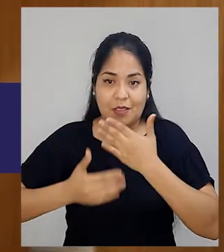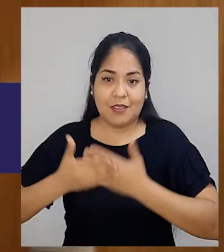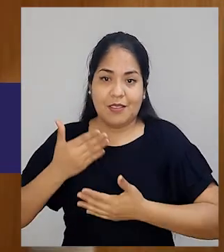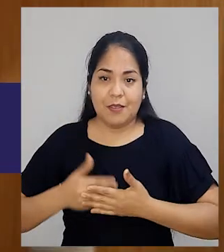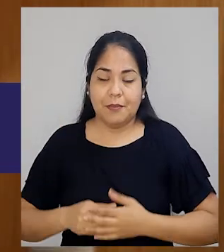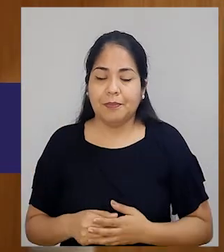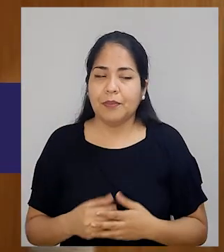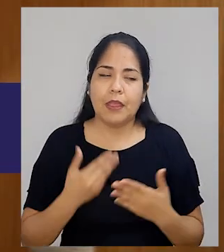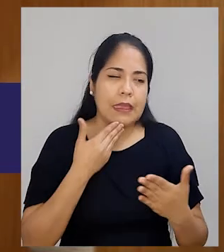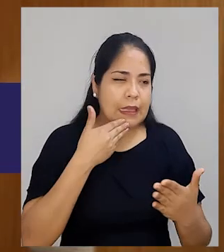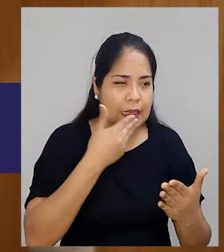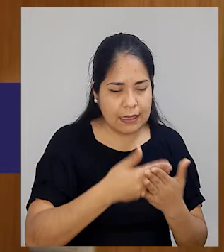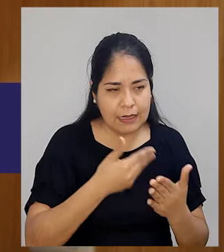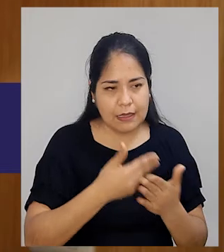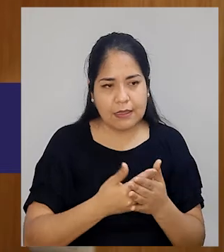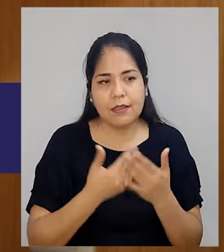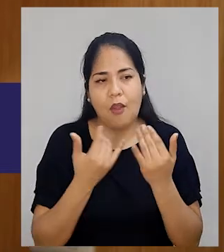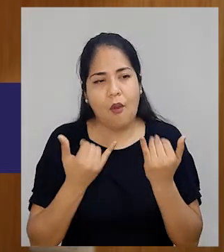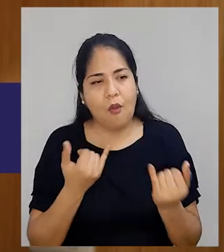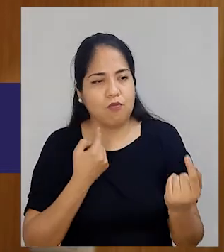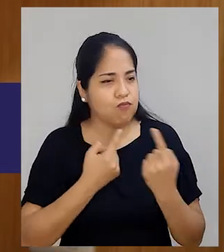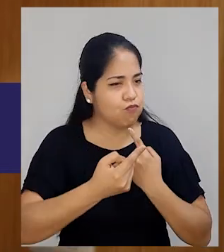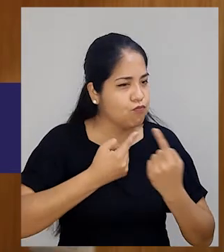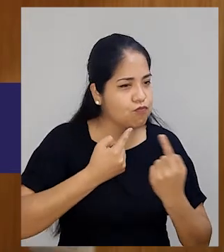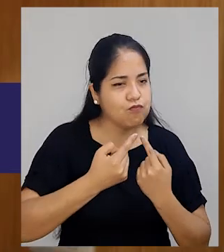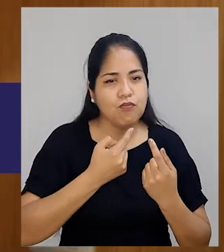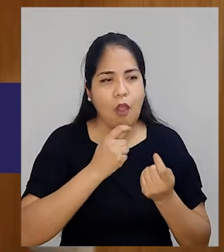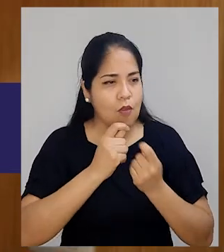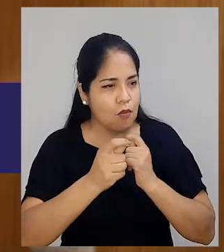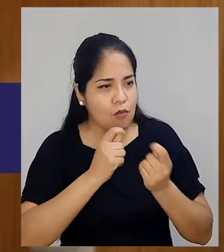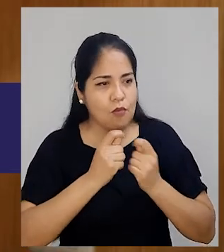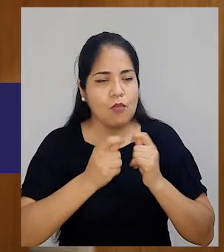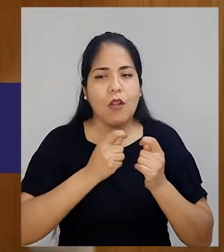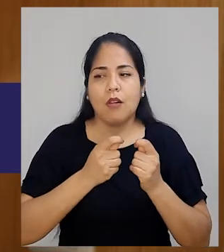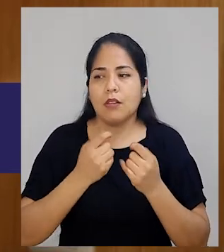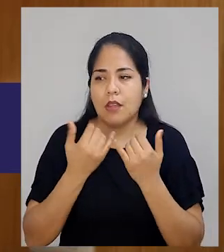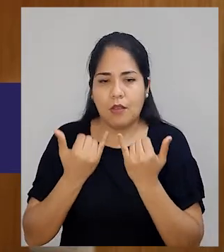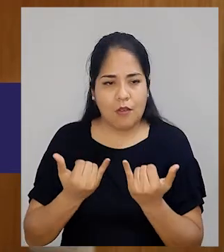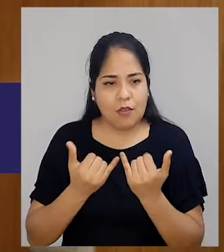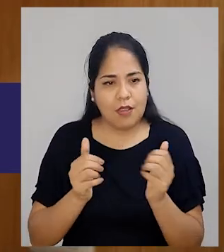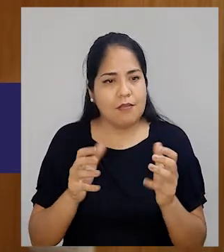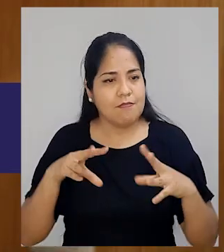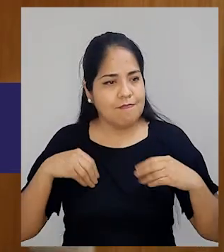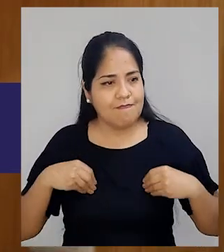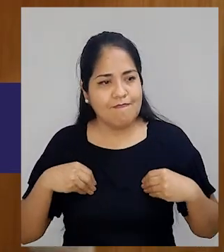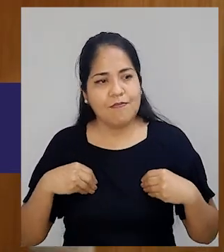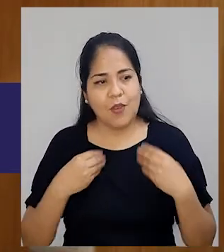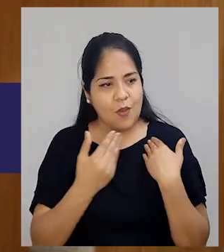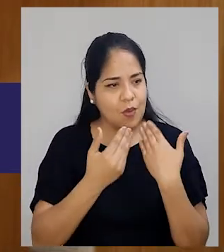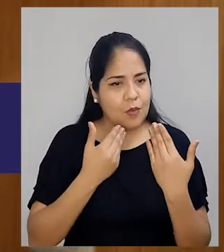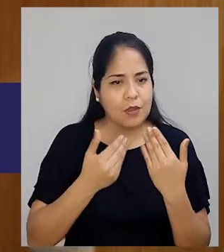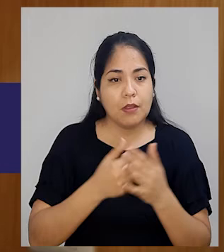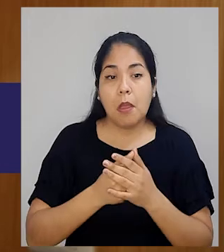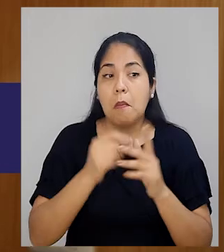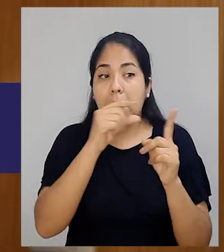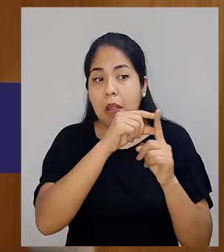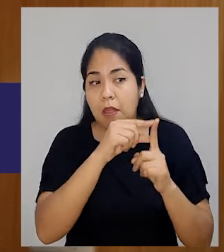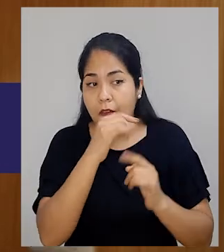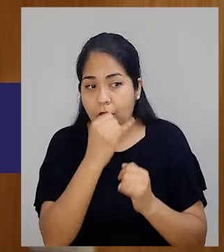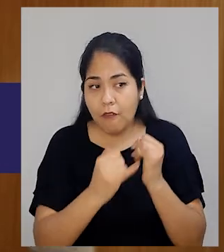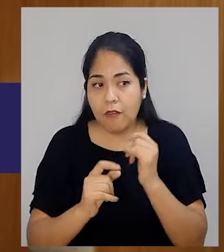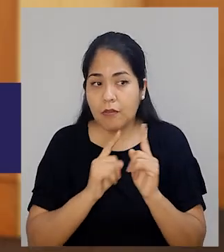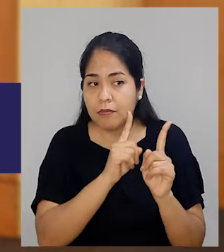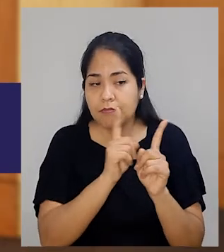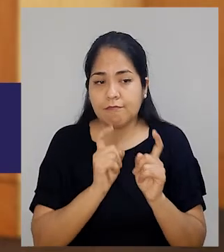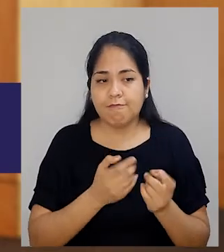a las personas con discapacidad. Álvaro, muchas gracias por permanecer con nosotros, por estar con nosotros, por aceptar esta invitación.